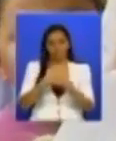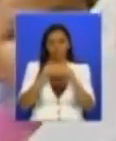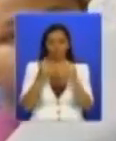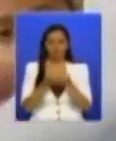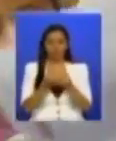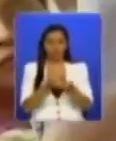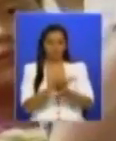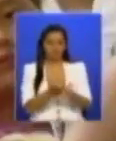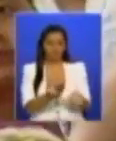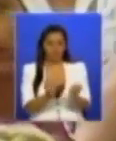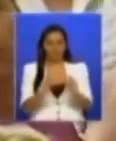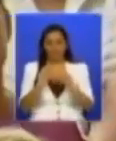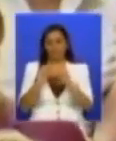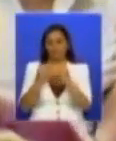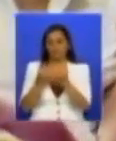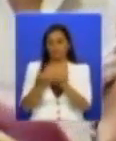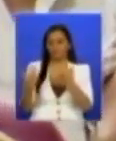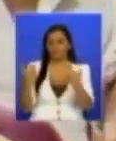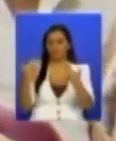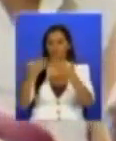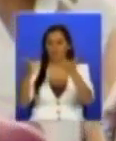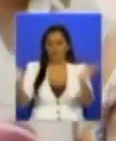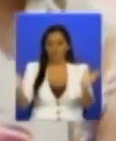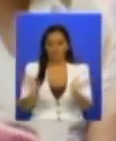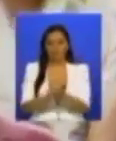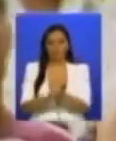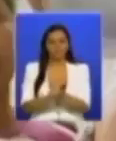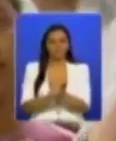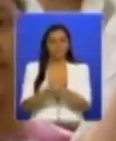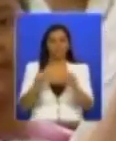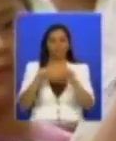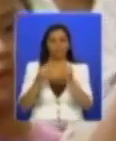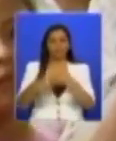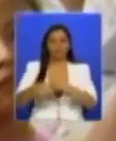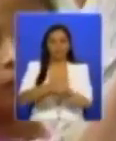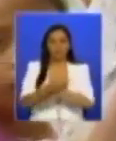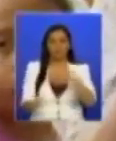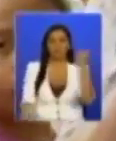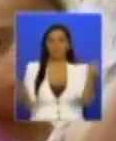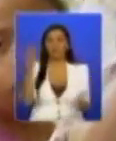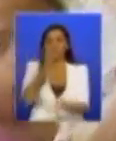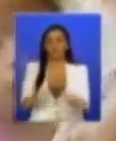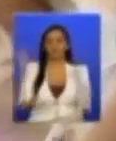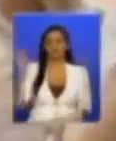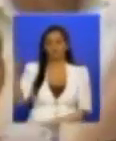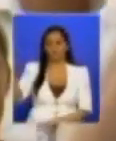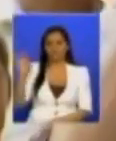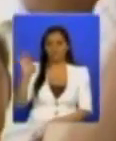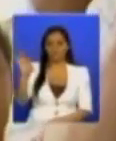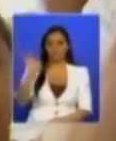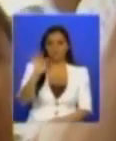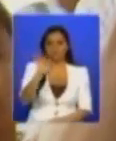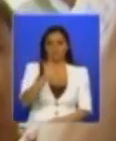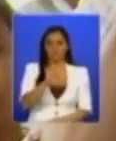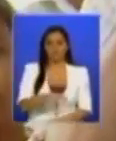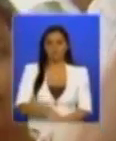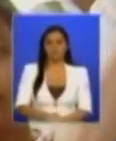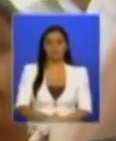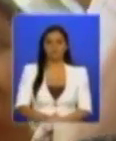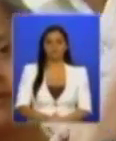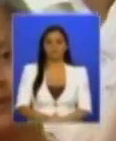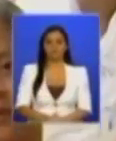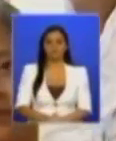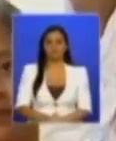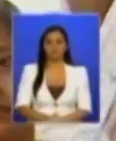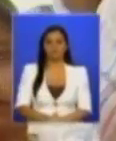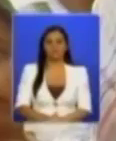sala, hay grupos de la calle, hay malabaristas, hay clown, etc. Lo importante,